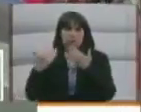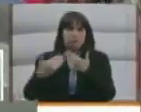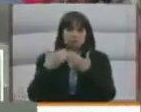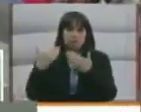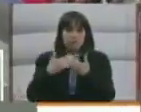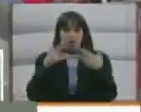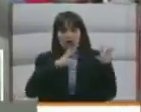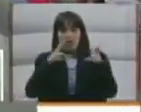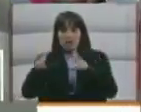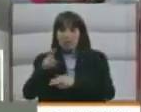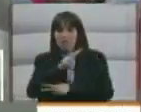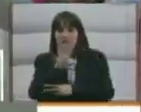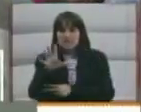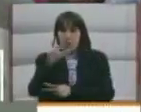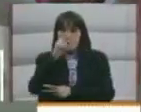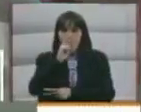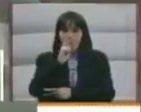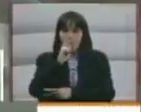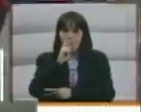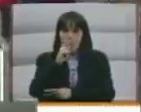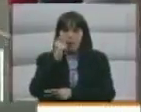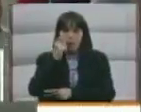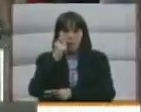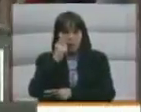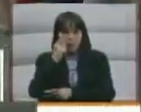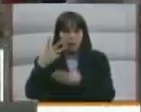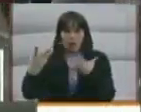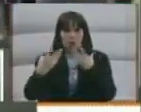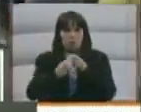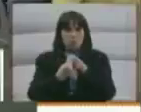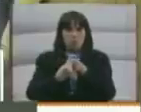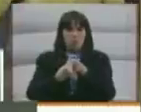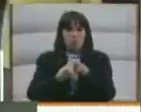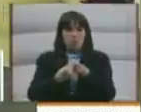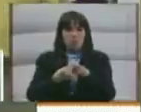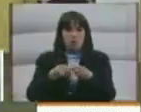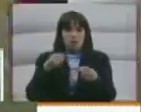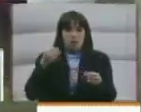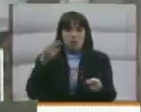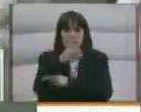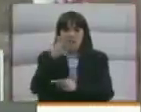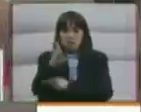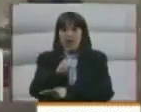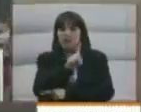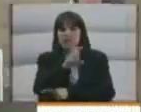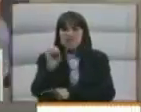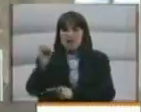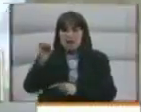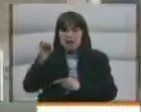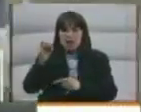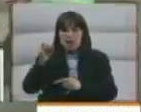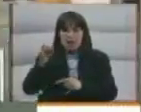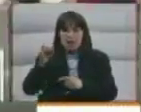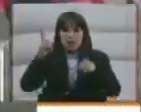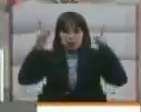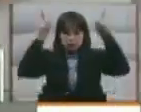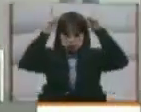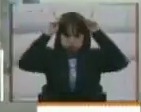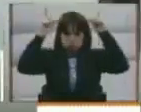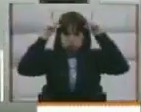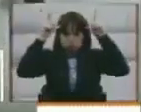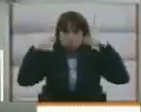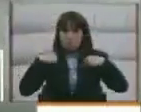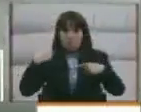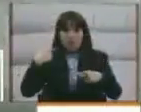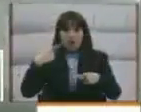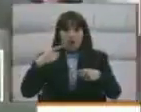de 25 hombres se me enfrentaron junto con mi personal, me mataron 10 reses, tengo una pérdida total, tengo mi ganado en la